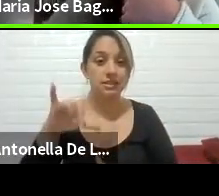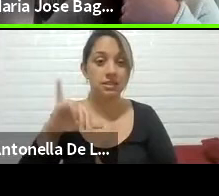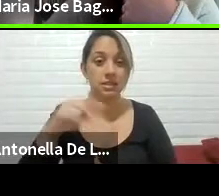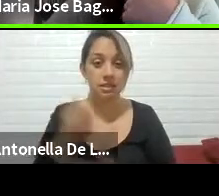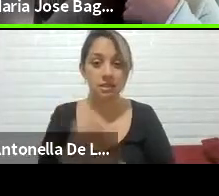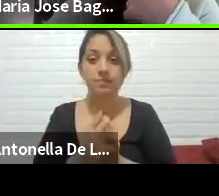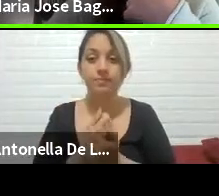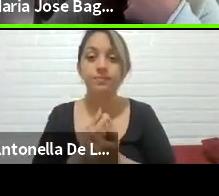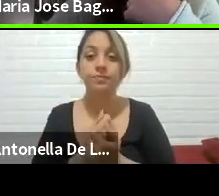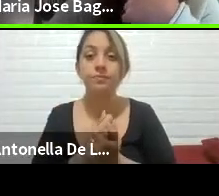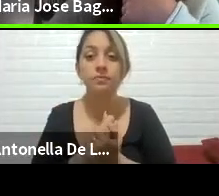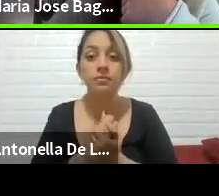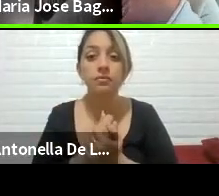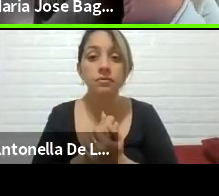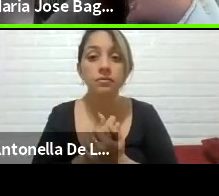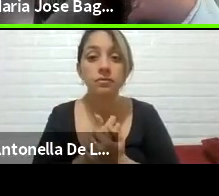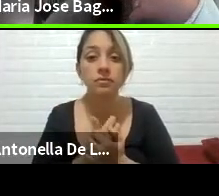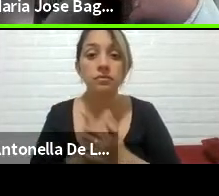Estaríamos,